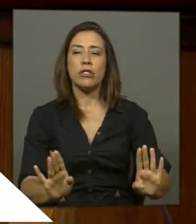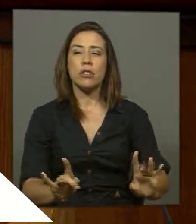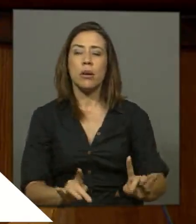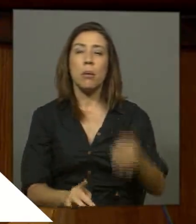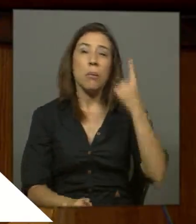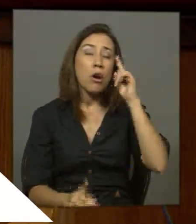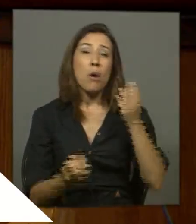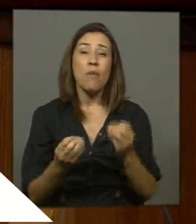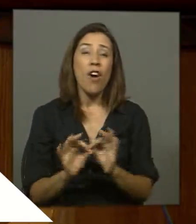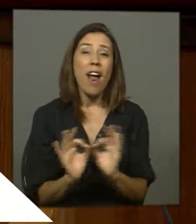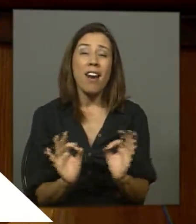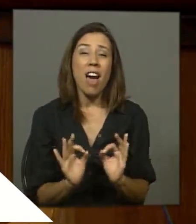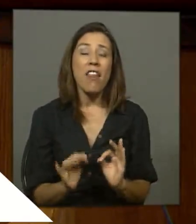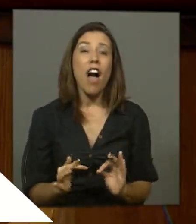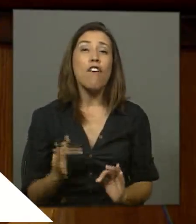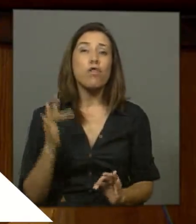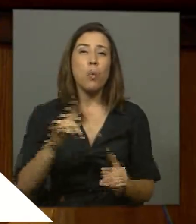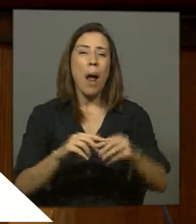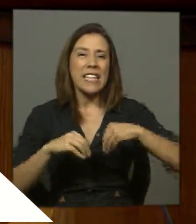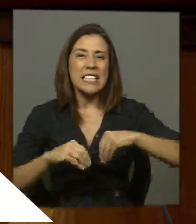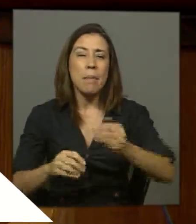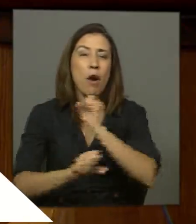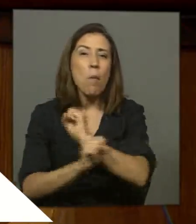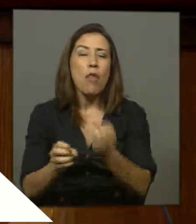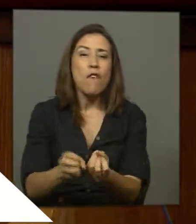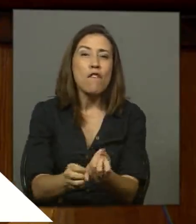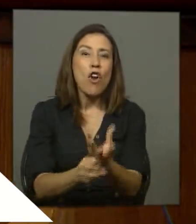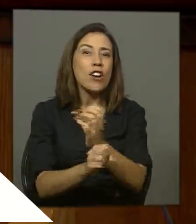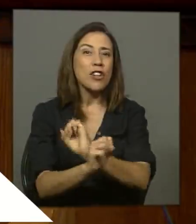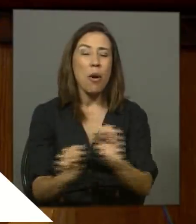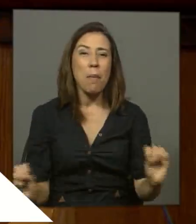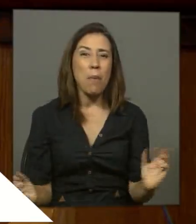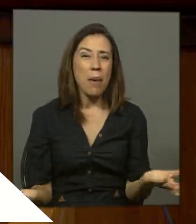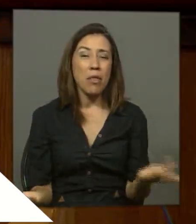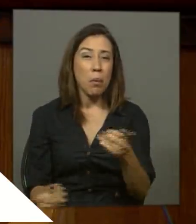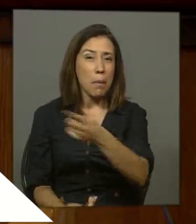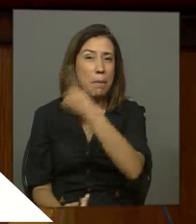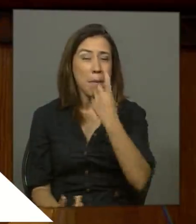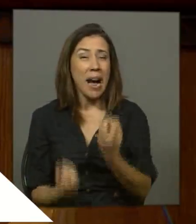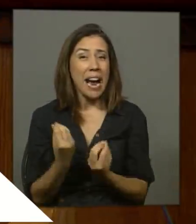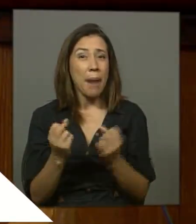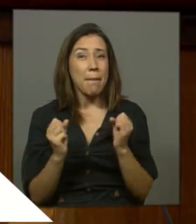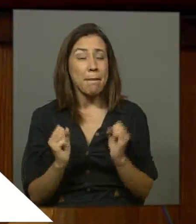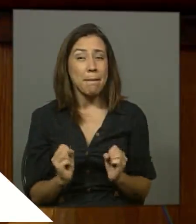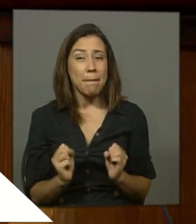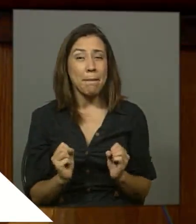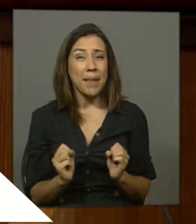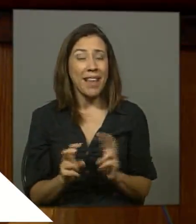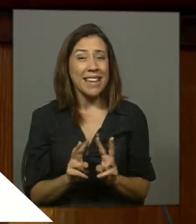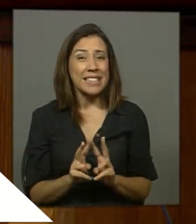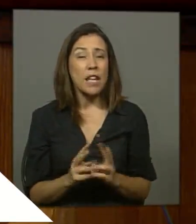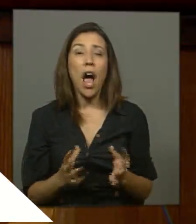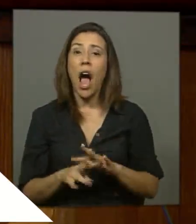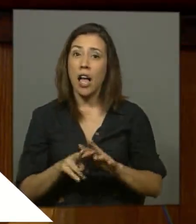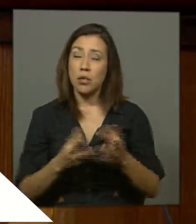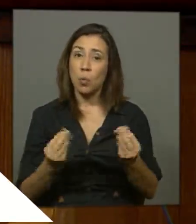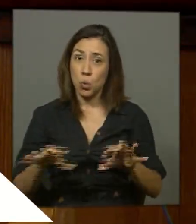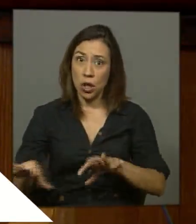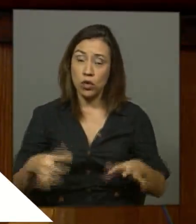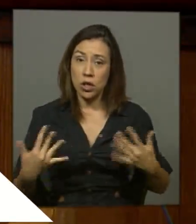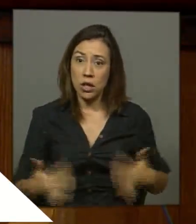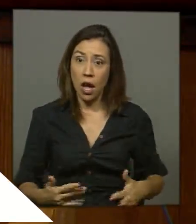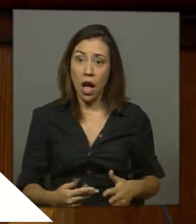nada que pueda florecer en el futuro por lo tanto entonces usted me pregunta qué se puede qué se está haciendo mucho